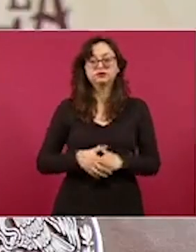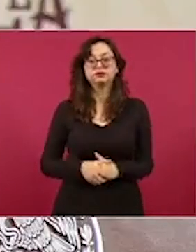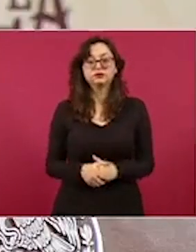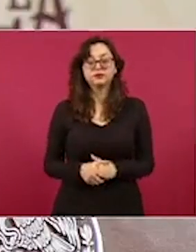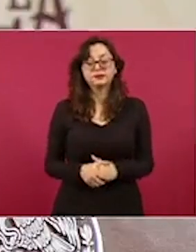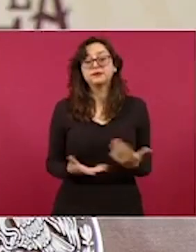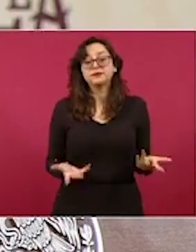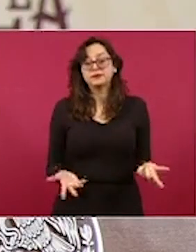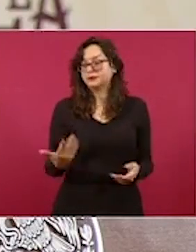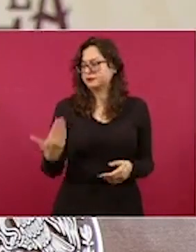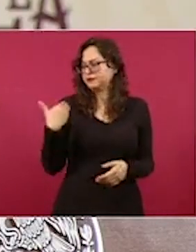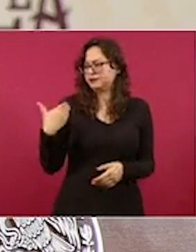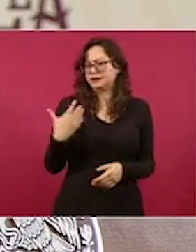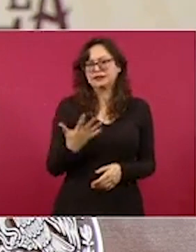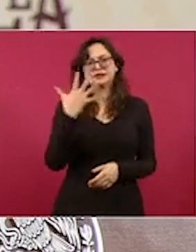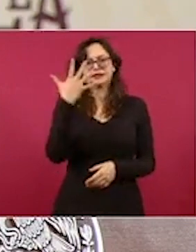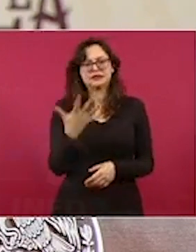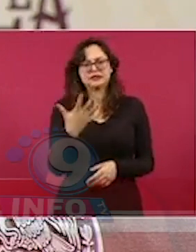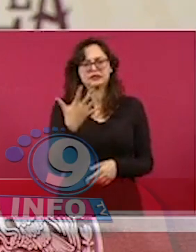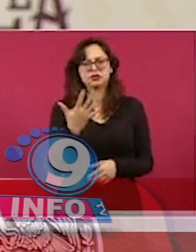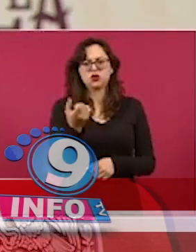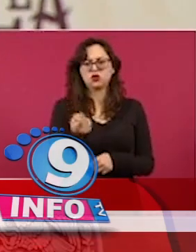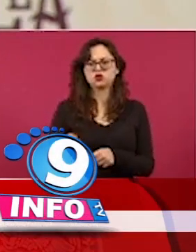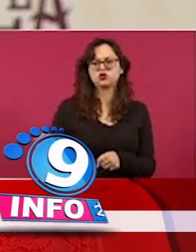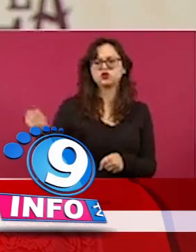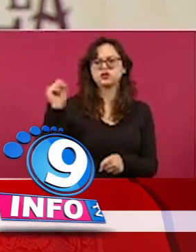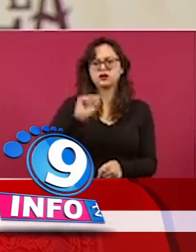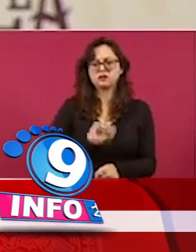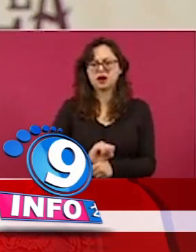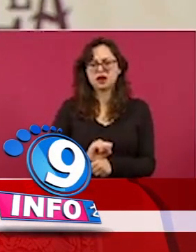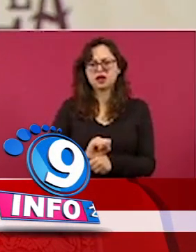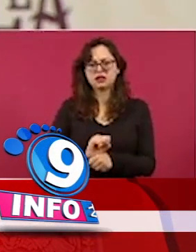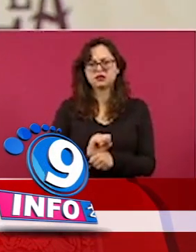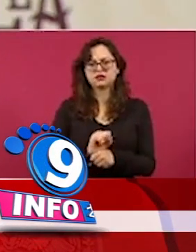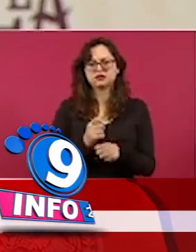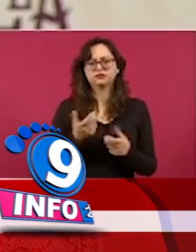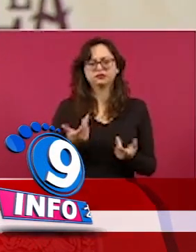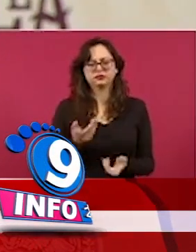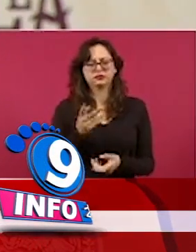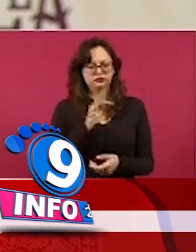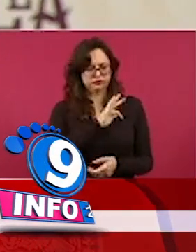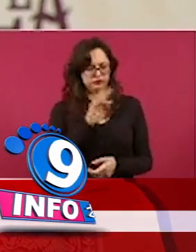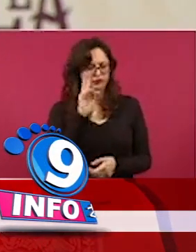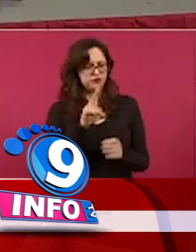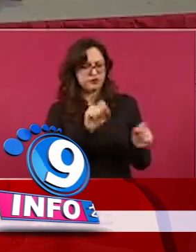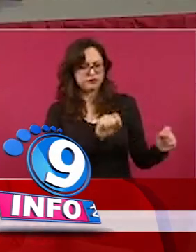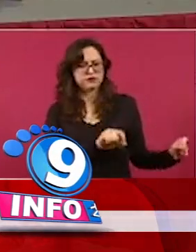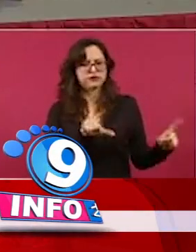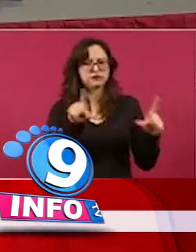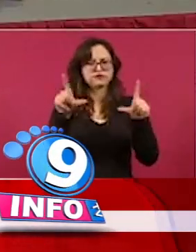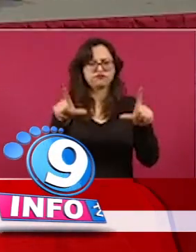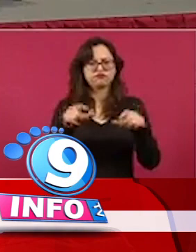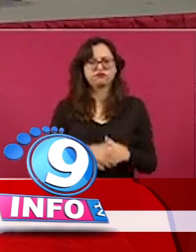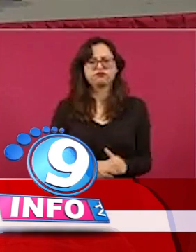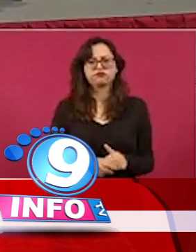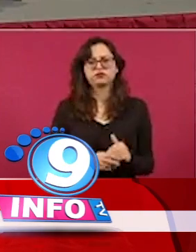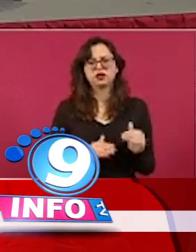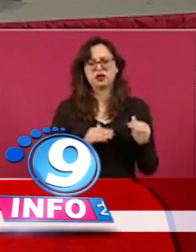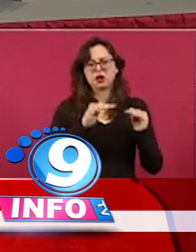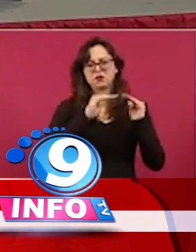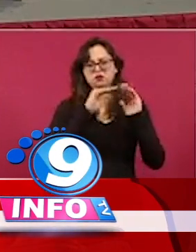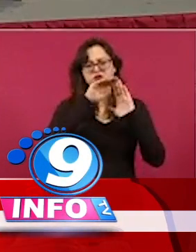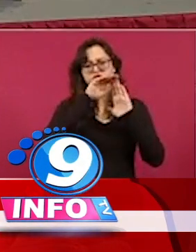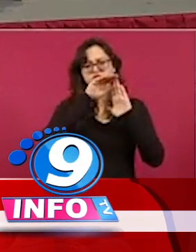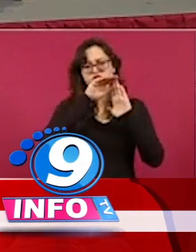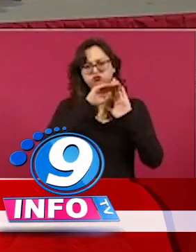registrados en el país mientras que Zacatecas se mantiene como El séptimo estado con el menor número de casos acumulados desde